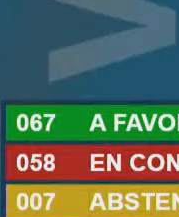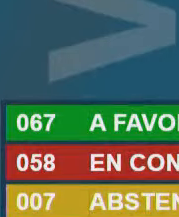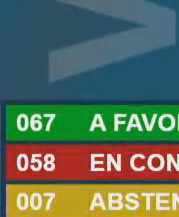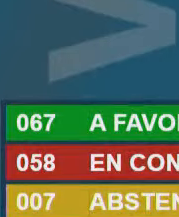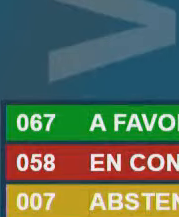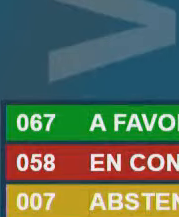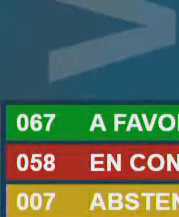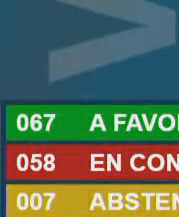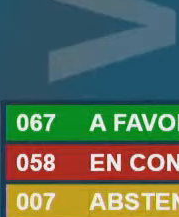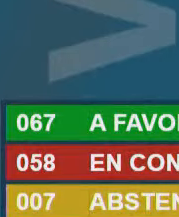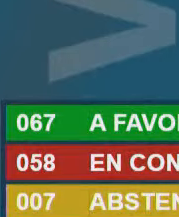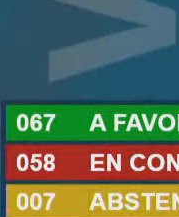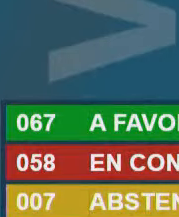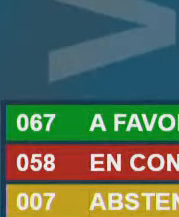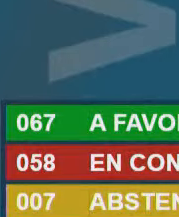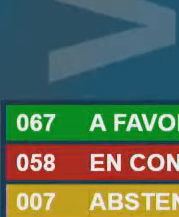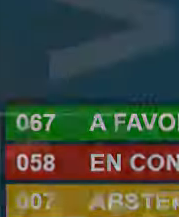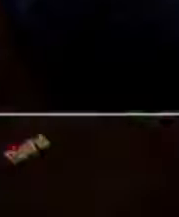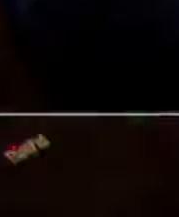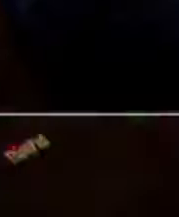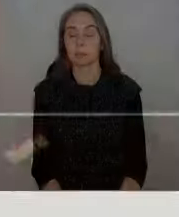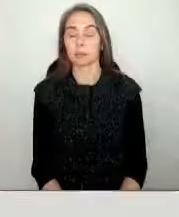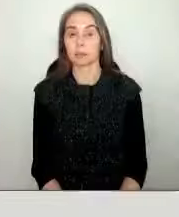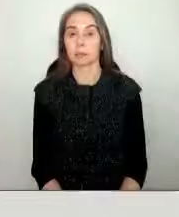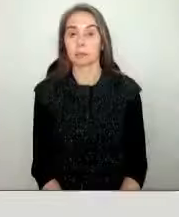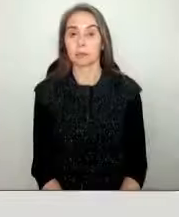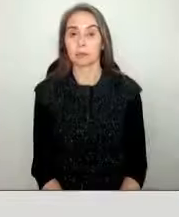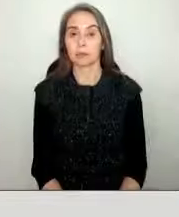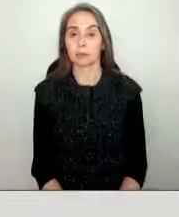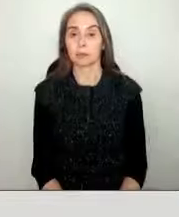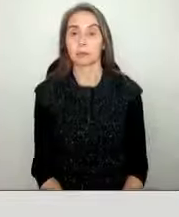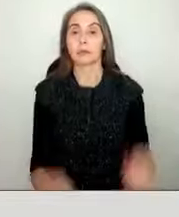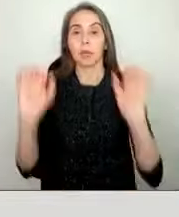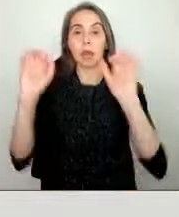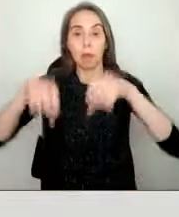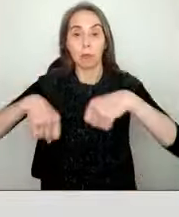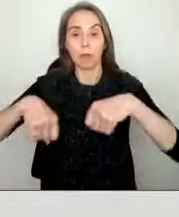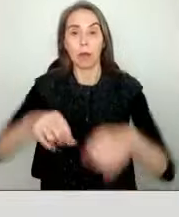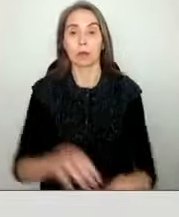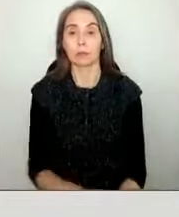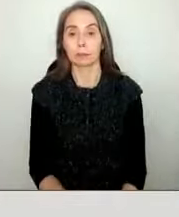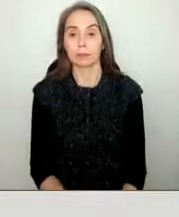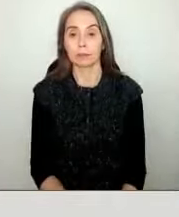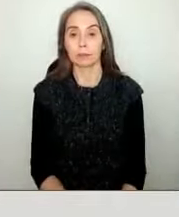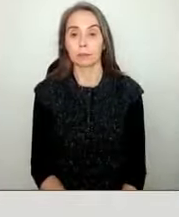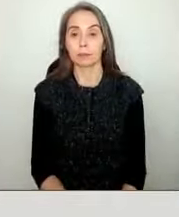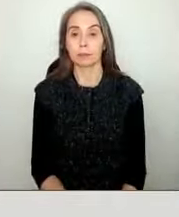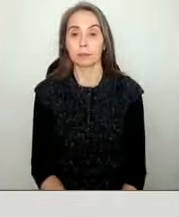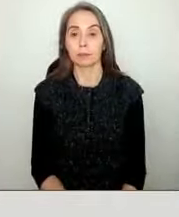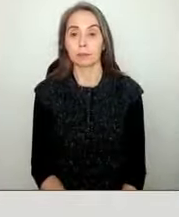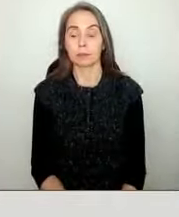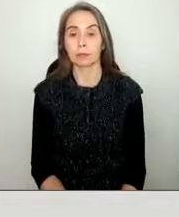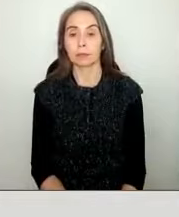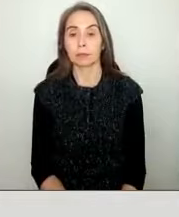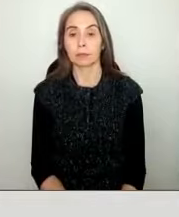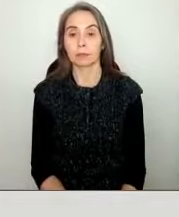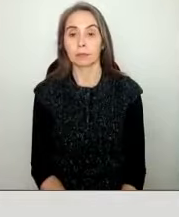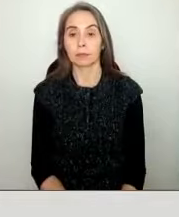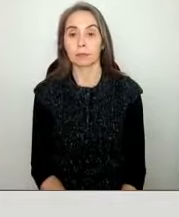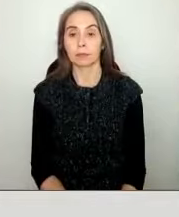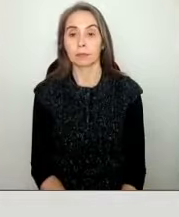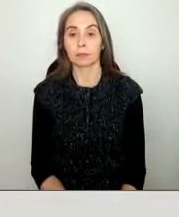contra siete abstenciones aprobado no eh aprobado punto de